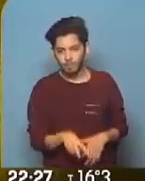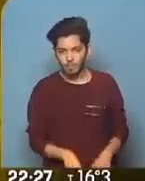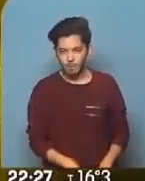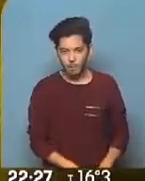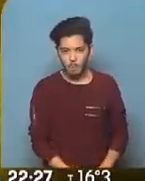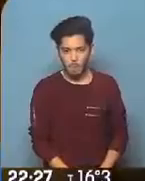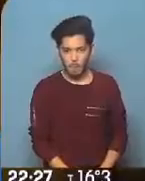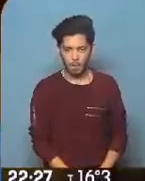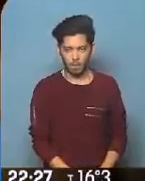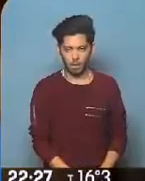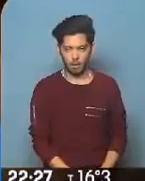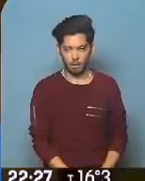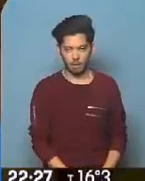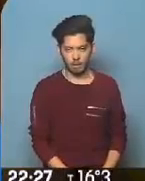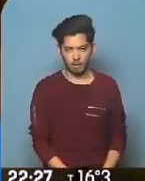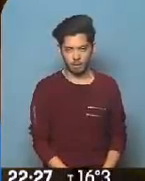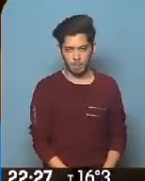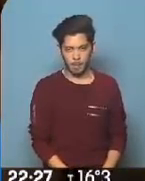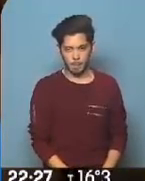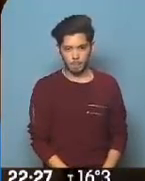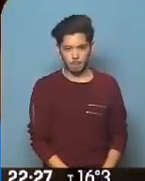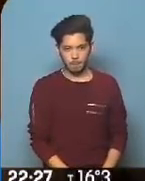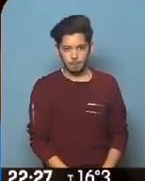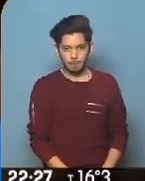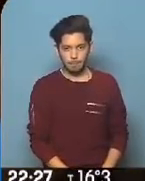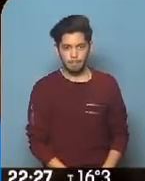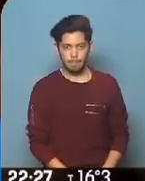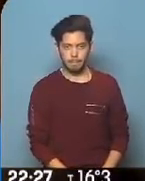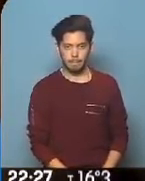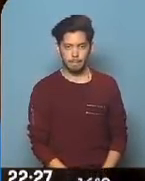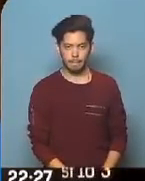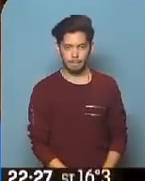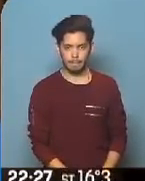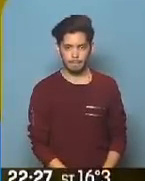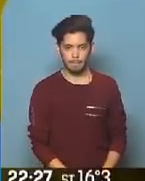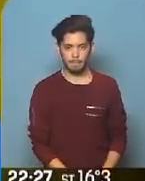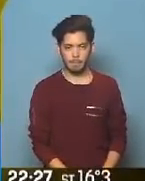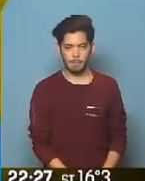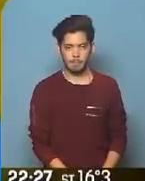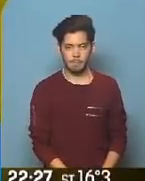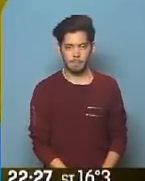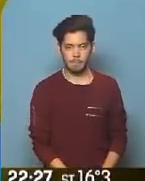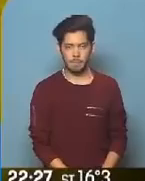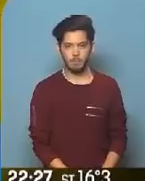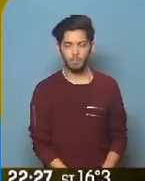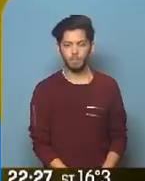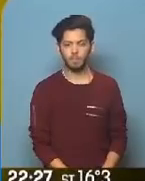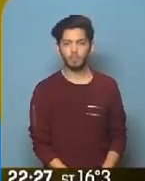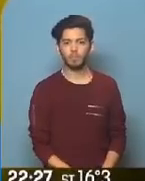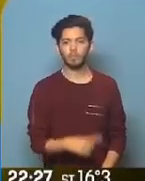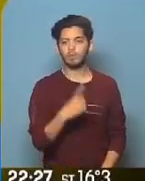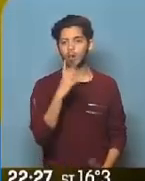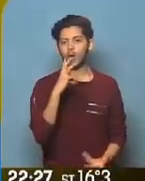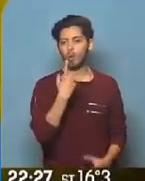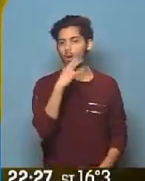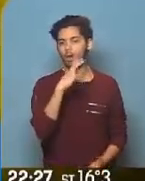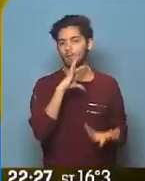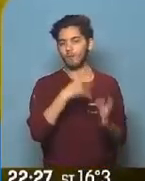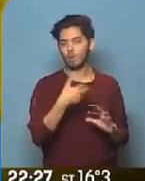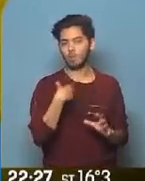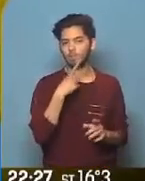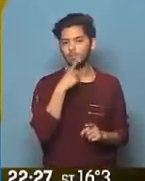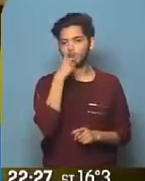itself. Russia. China is not included in the agreement. They should be included in the agreement. El unilateralismo del presidente de los Estados